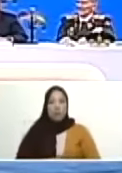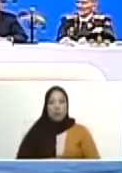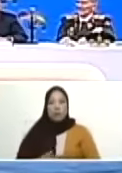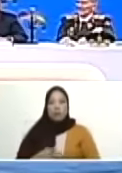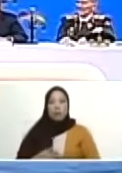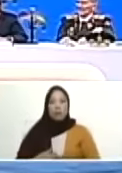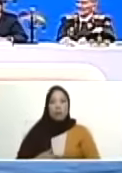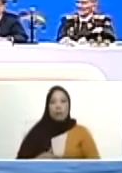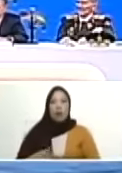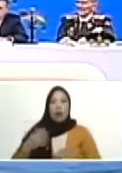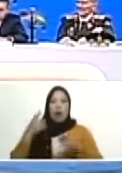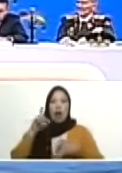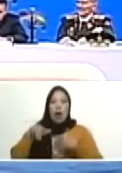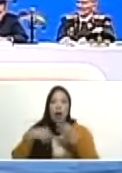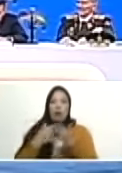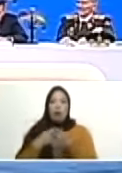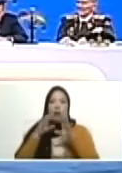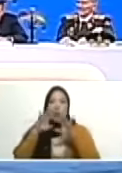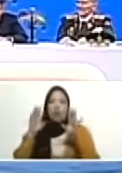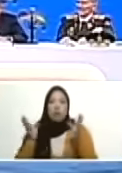Vinieron para el mundo